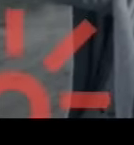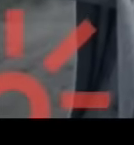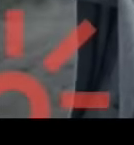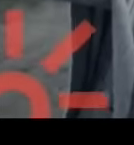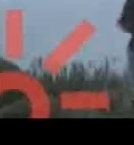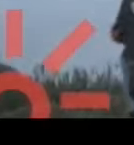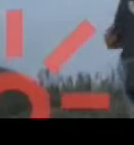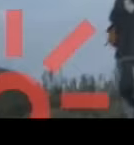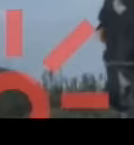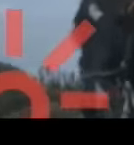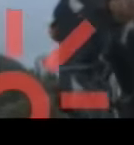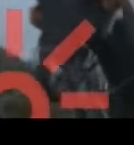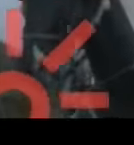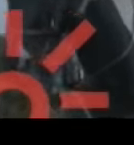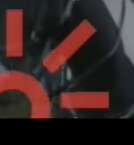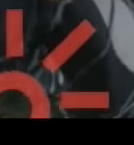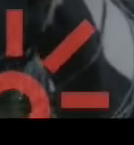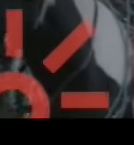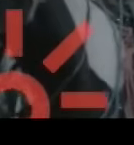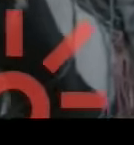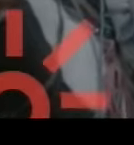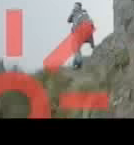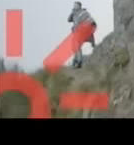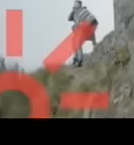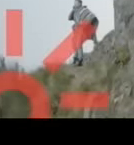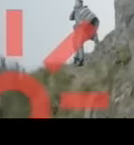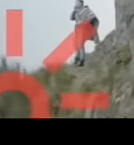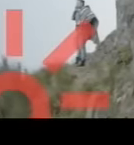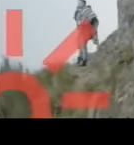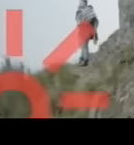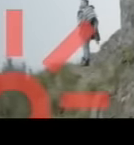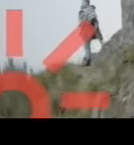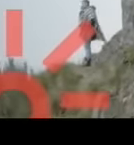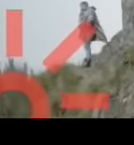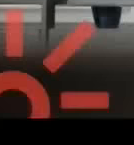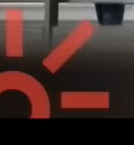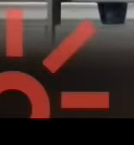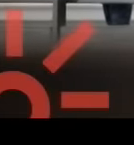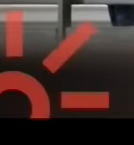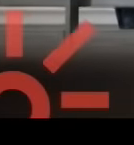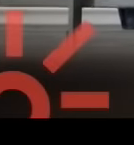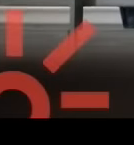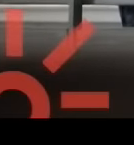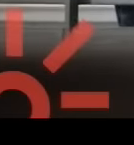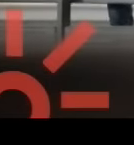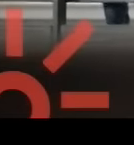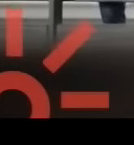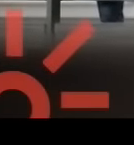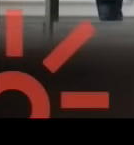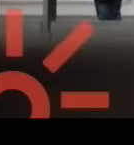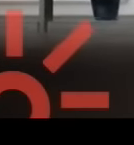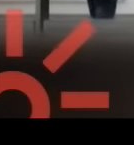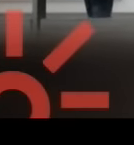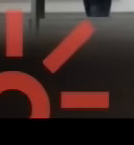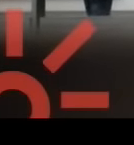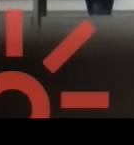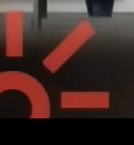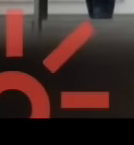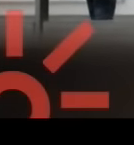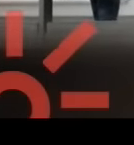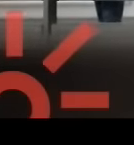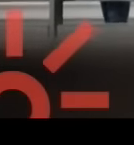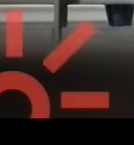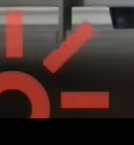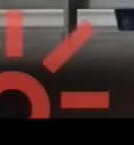pases conectado. Con $2 tengo ilimitado por 2 días, con 3 por 3 días. Y con mi paquete de 6, por 6 días ilimitado